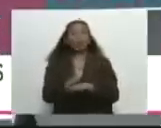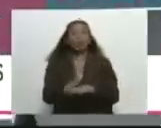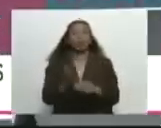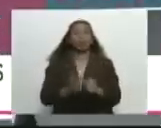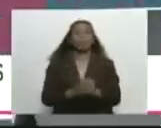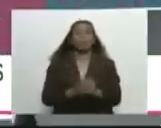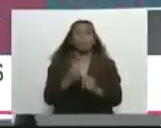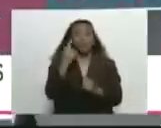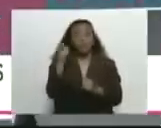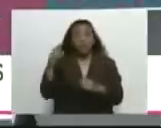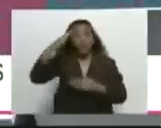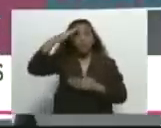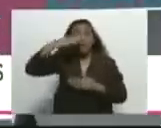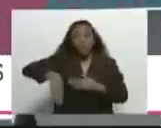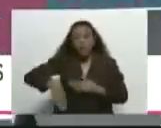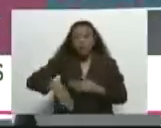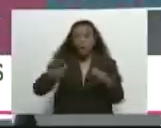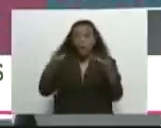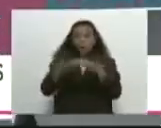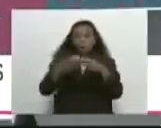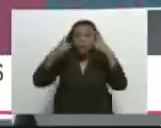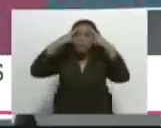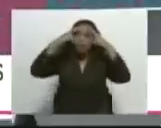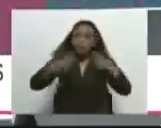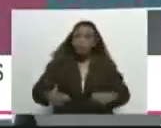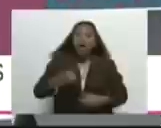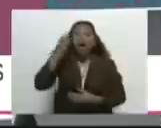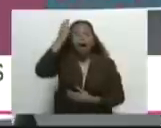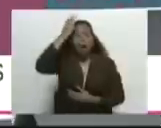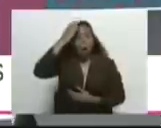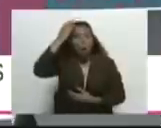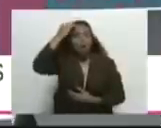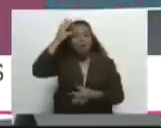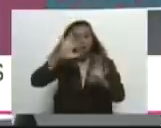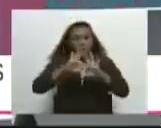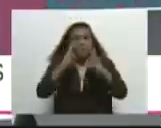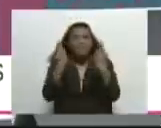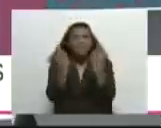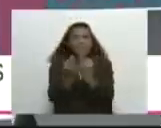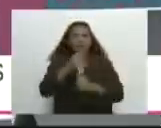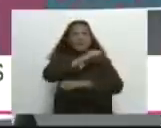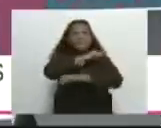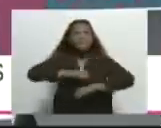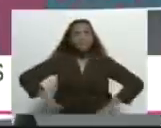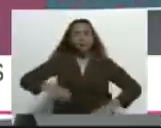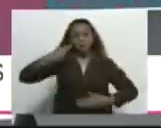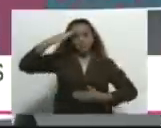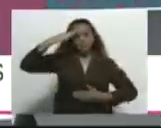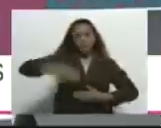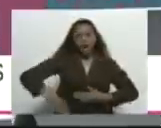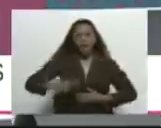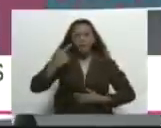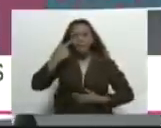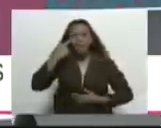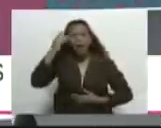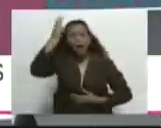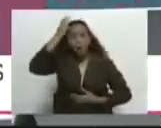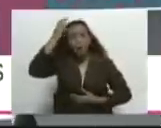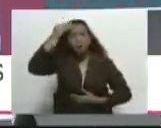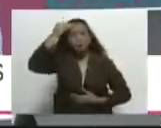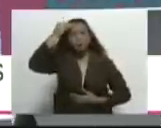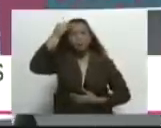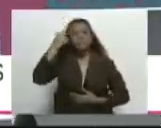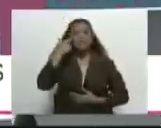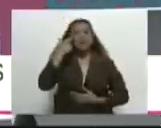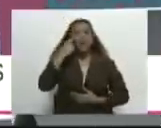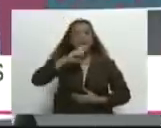Es algo que la Fuerza Armada tiene que tener conciencia. Que la familia militar de Venezuela tiene que tener conciencia.